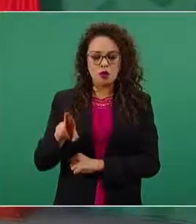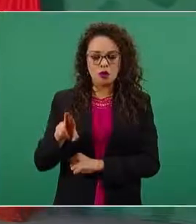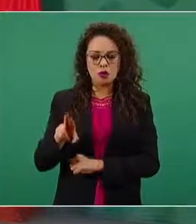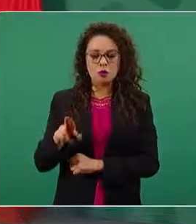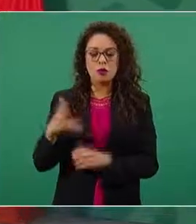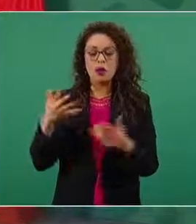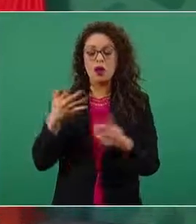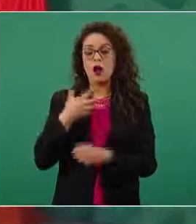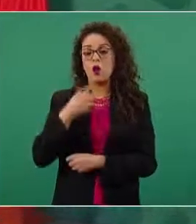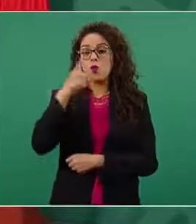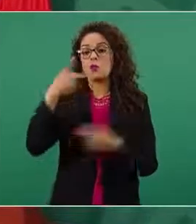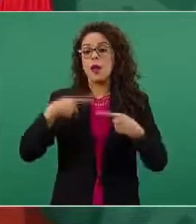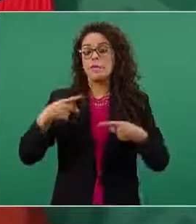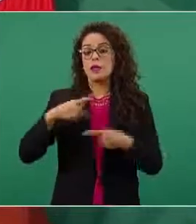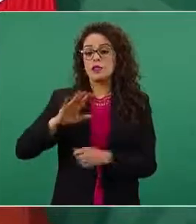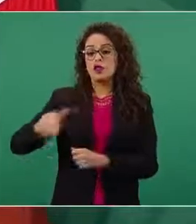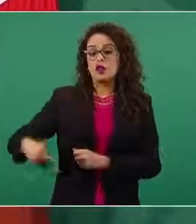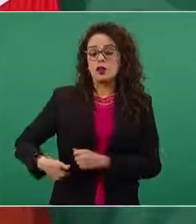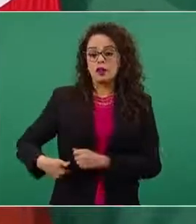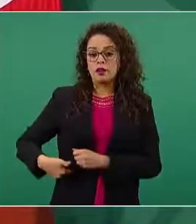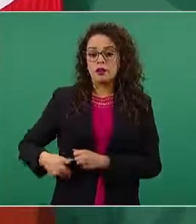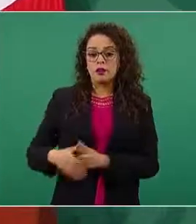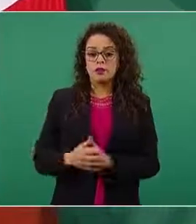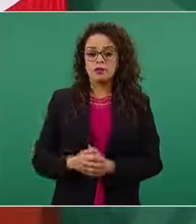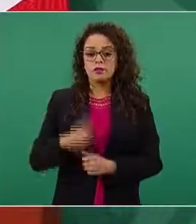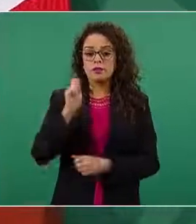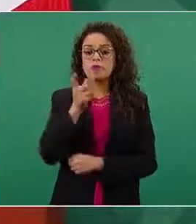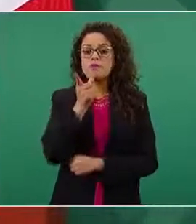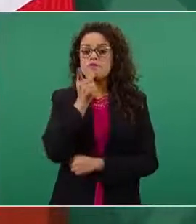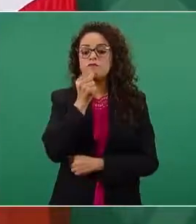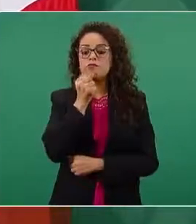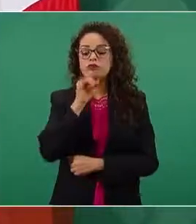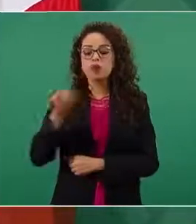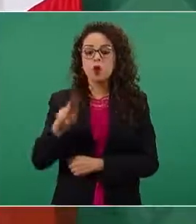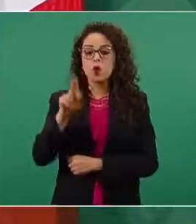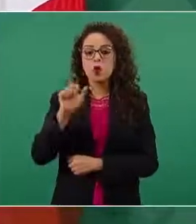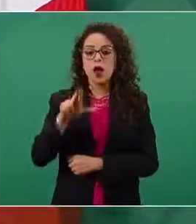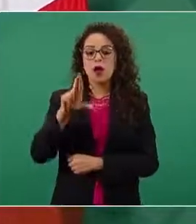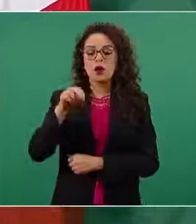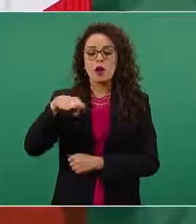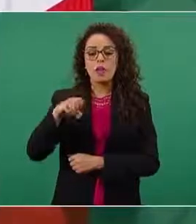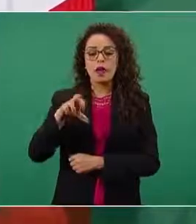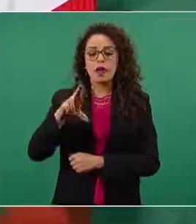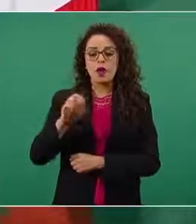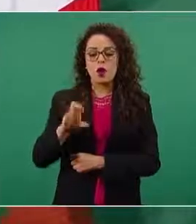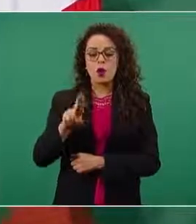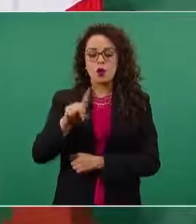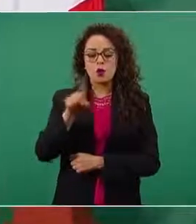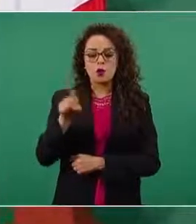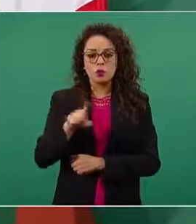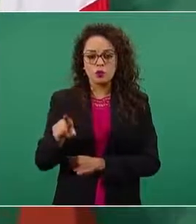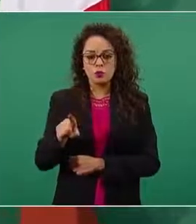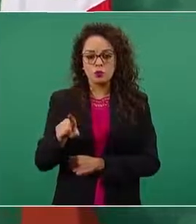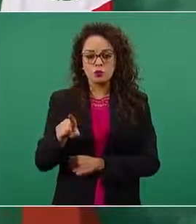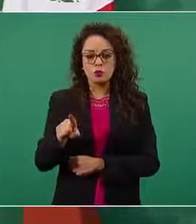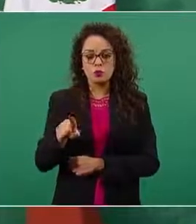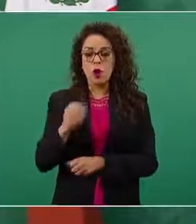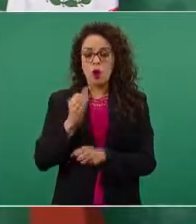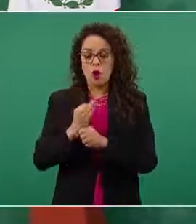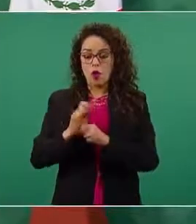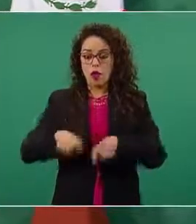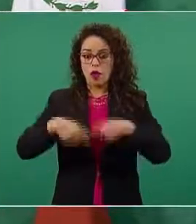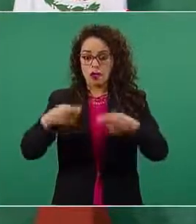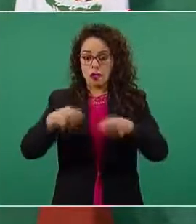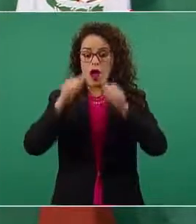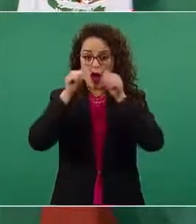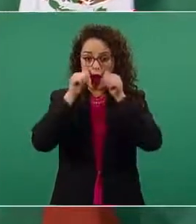herido, el primer oficial de policía, Juan Romero Cruz, está siendo atendido